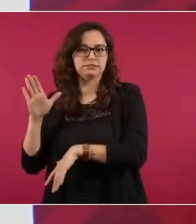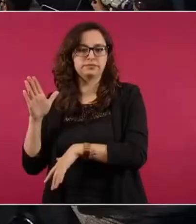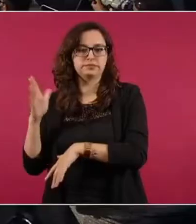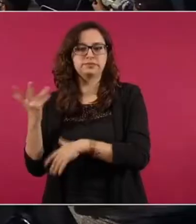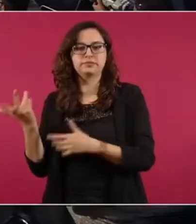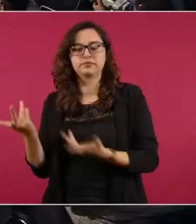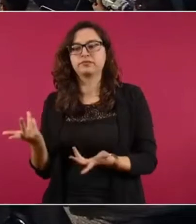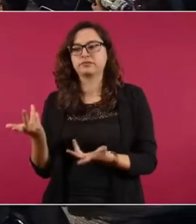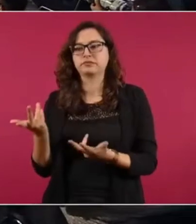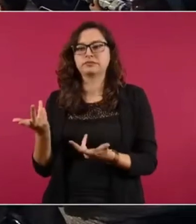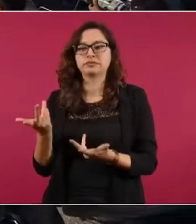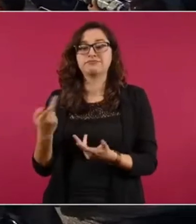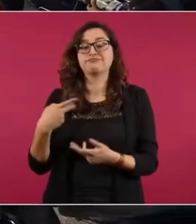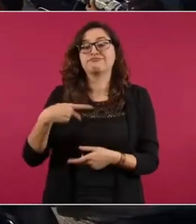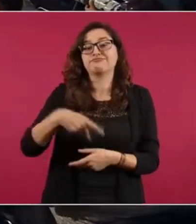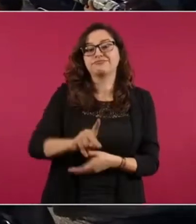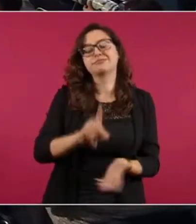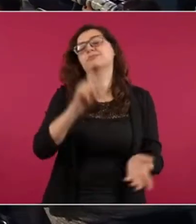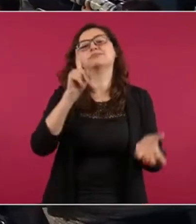Sienten